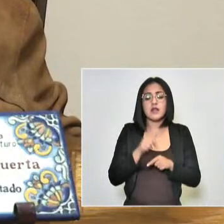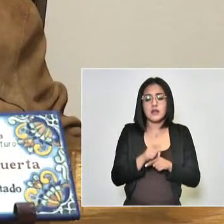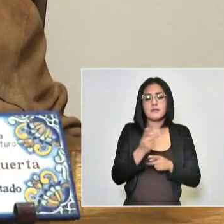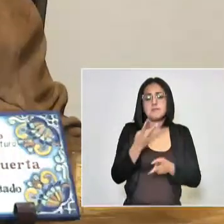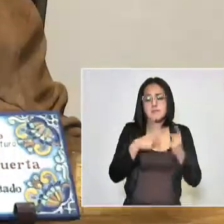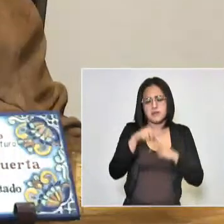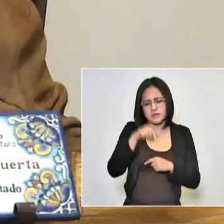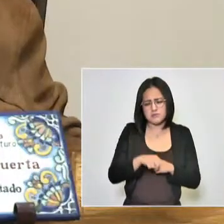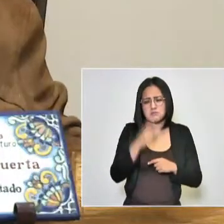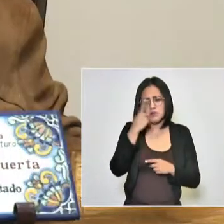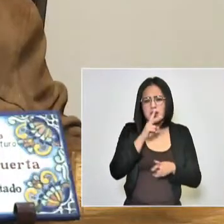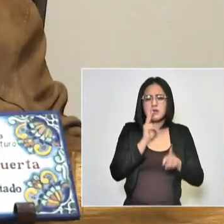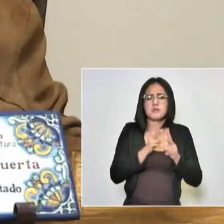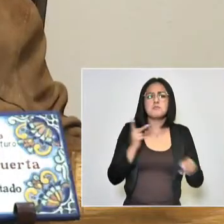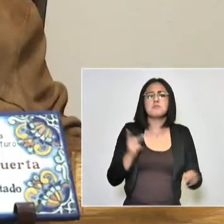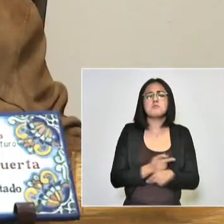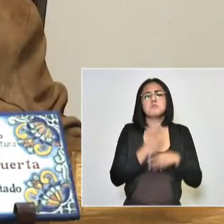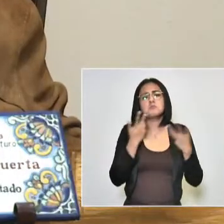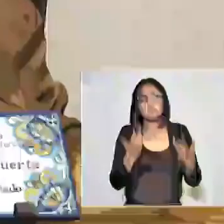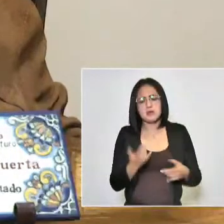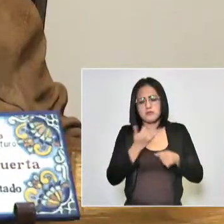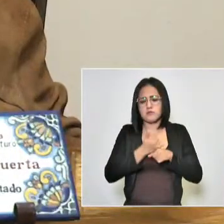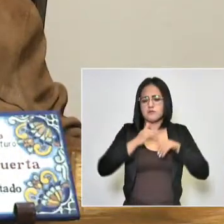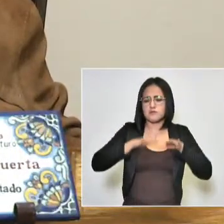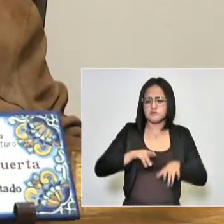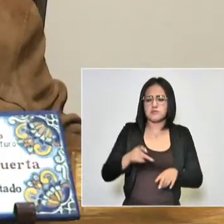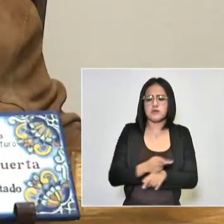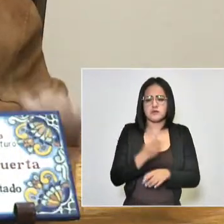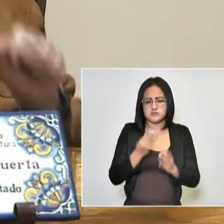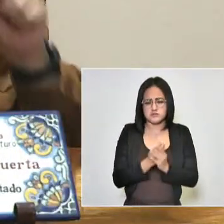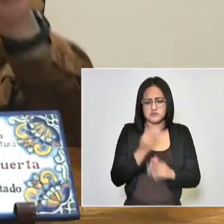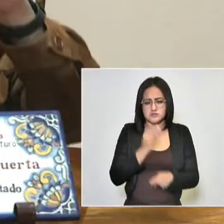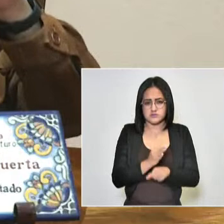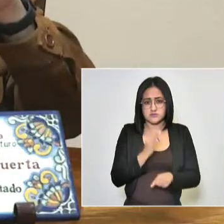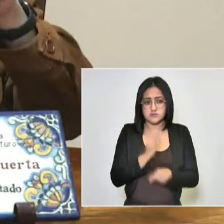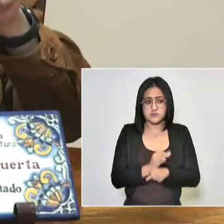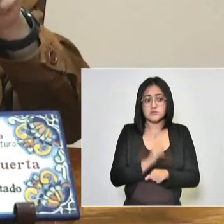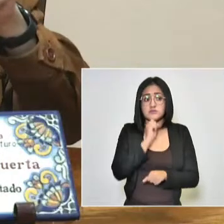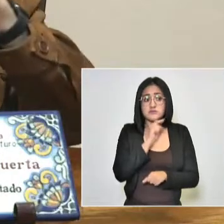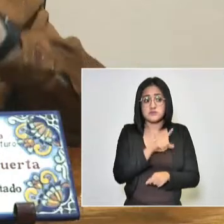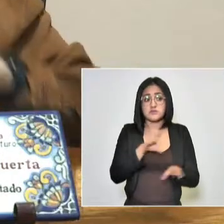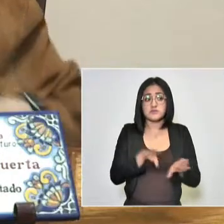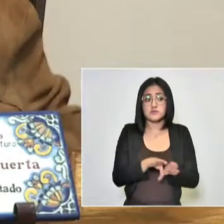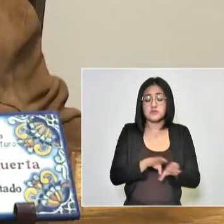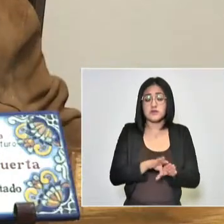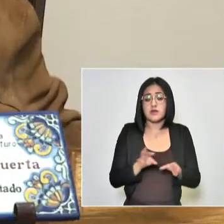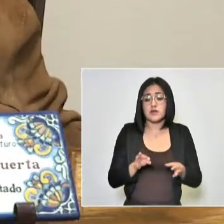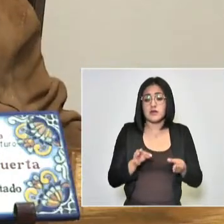para que estemos dando información de este asunto y también calidad del aire.